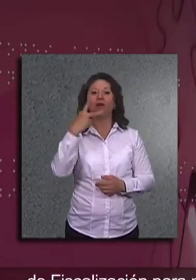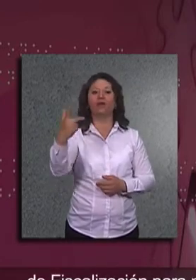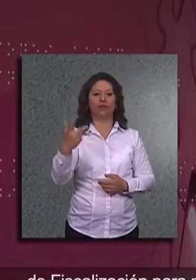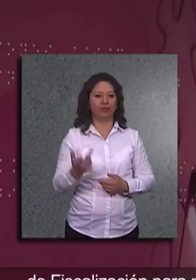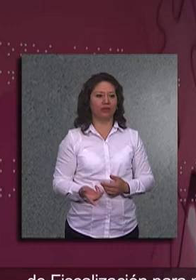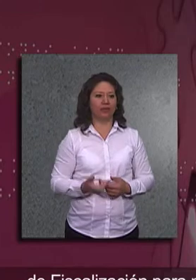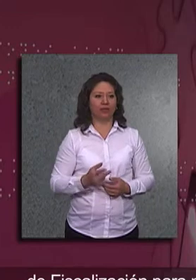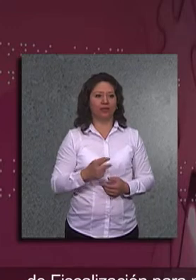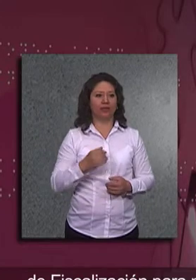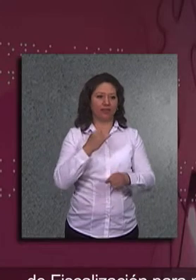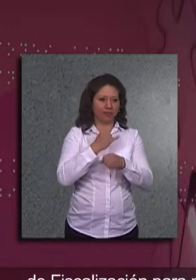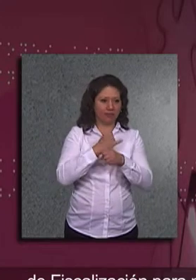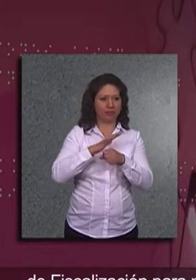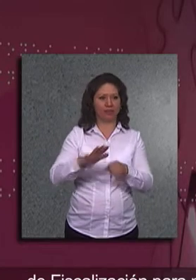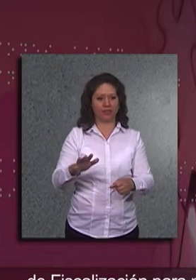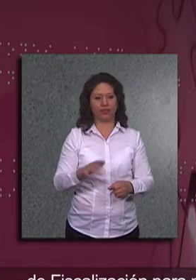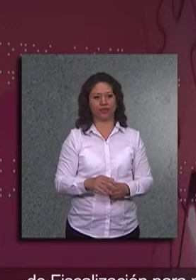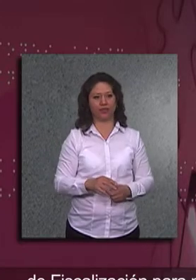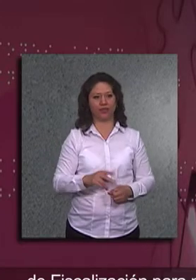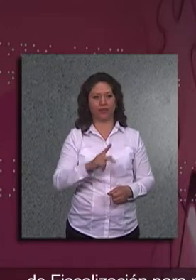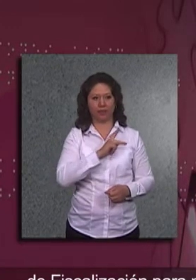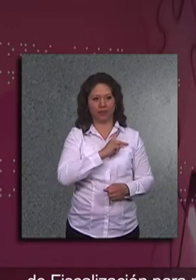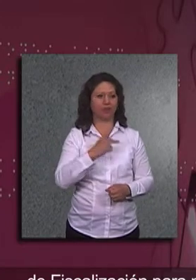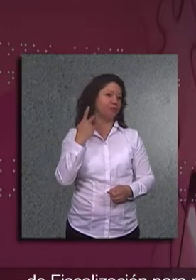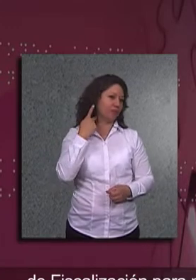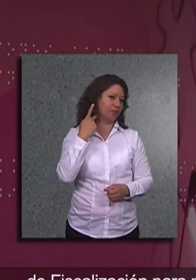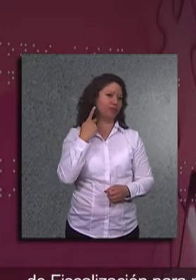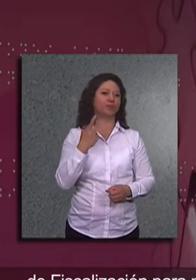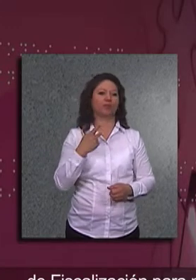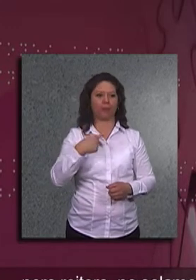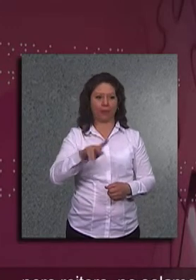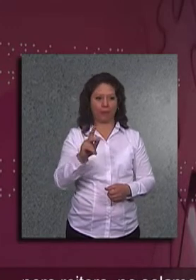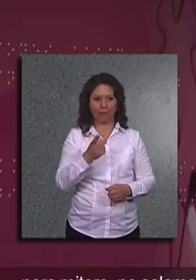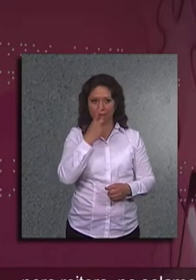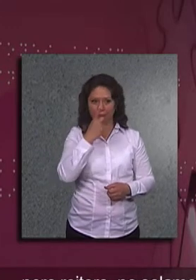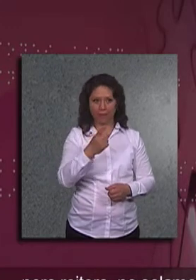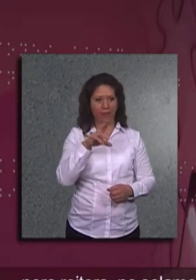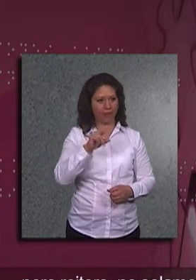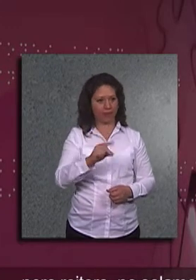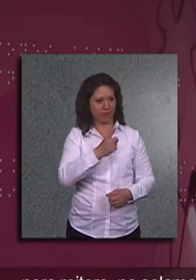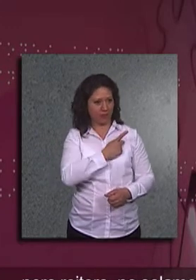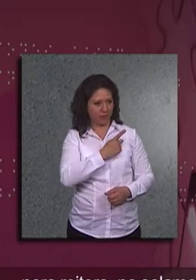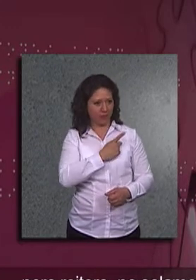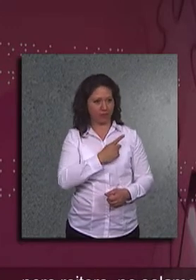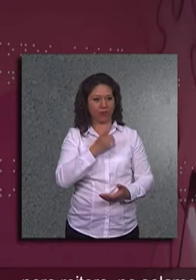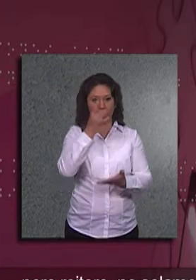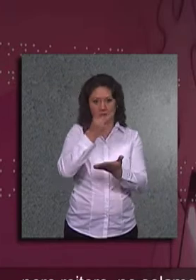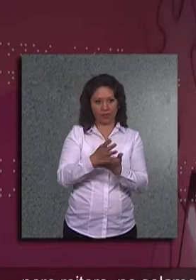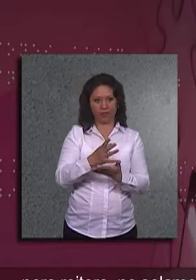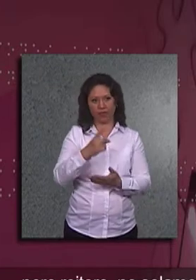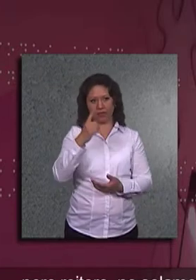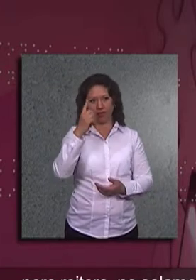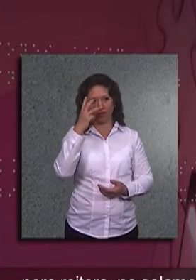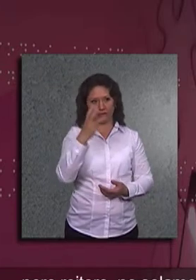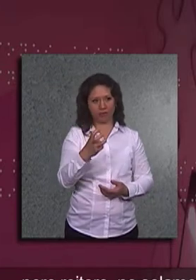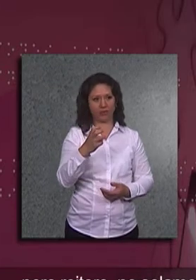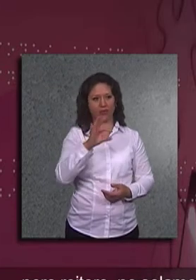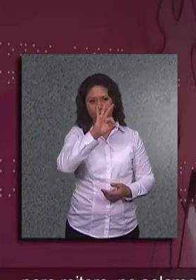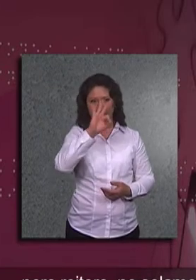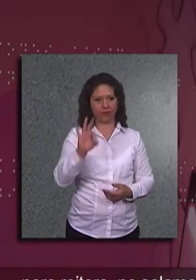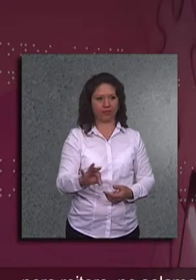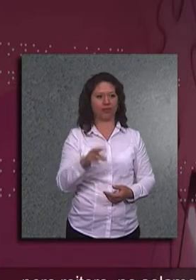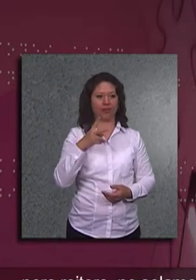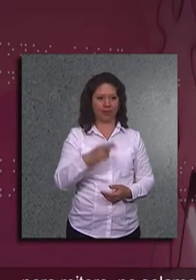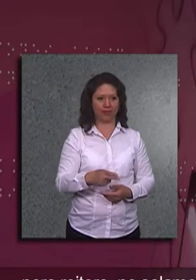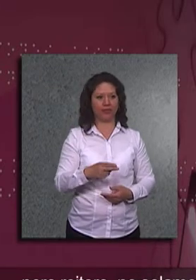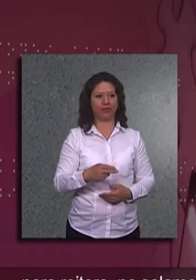mejorar los elementos de rendición de cuentas de los partidos políticos pero reitero no solamente en el caso del 3% sino